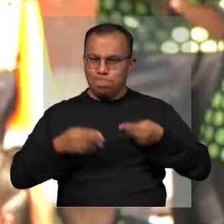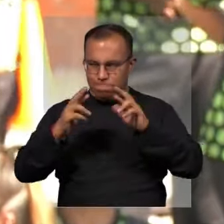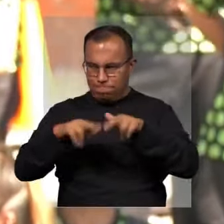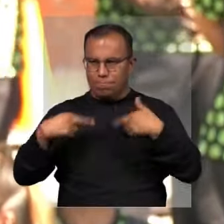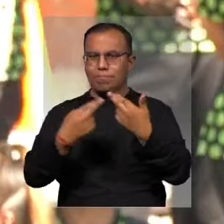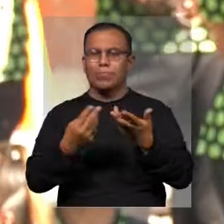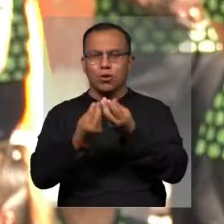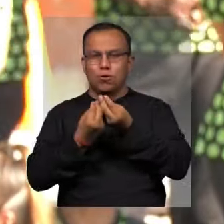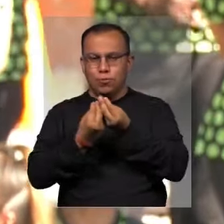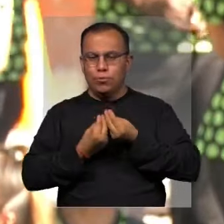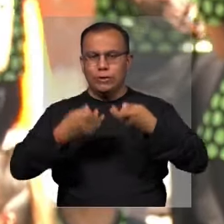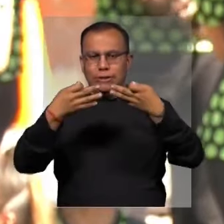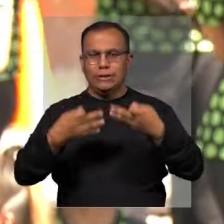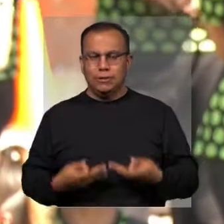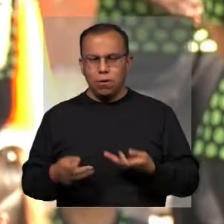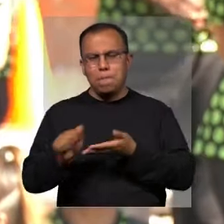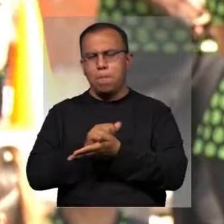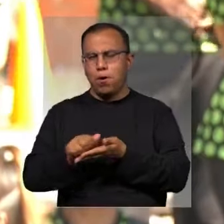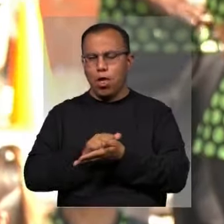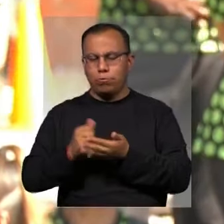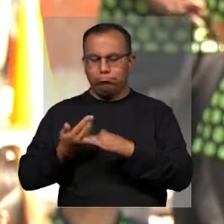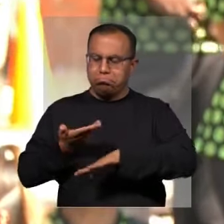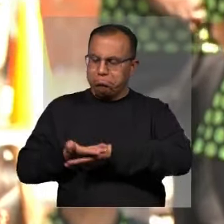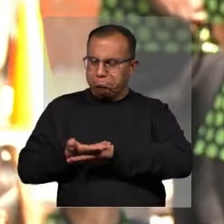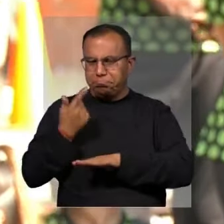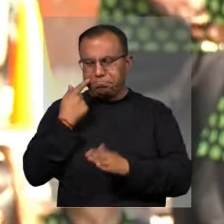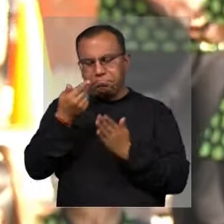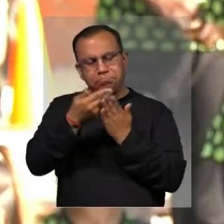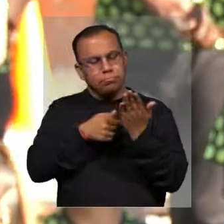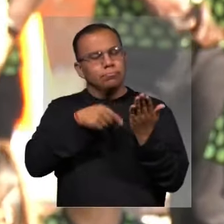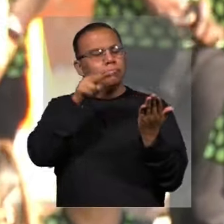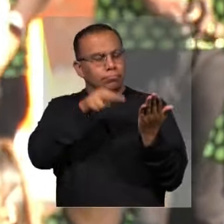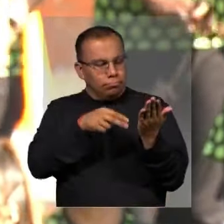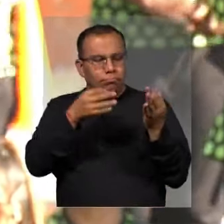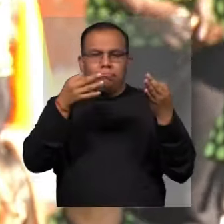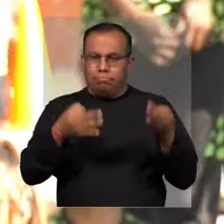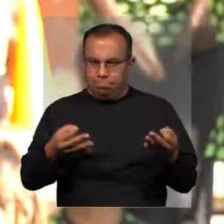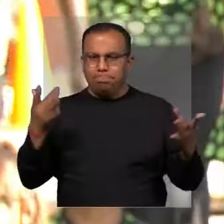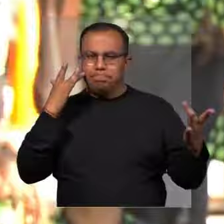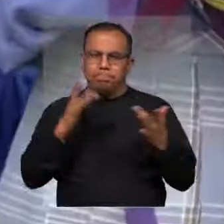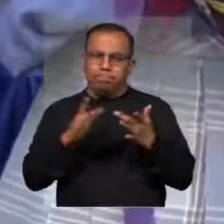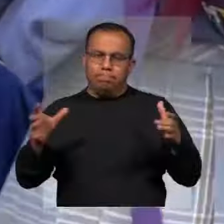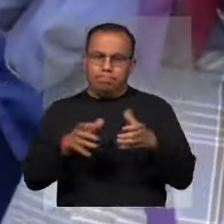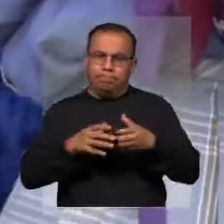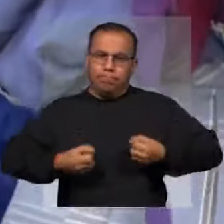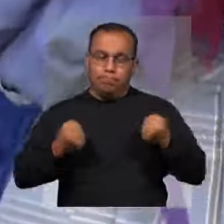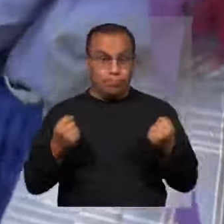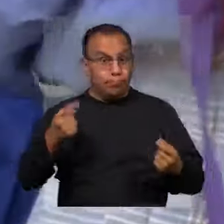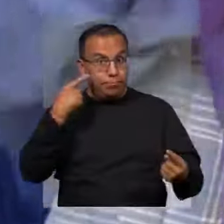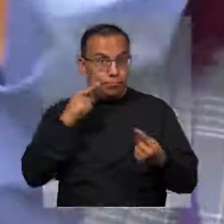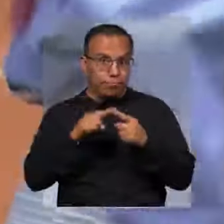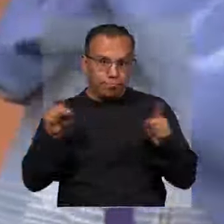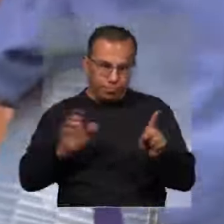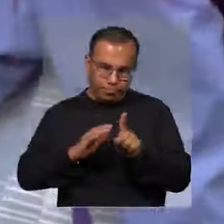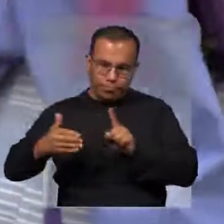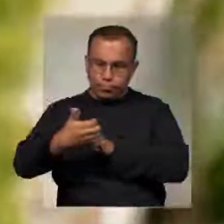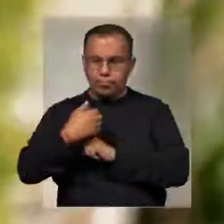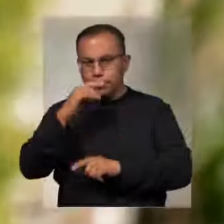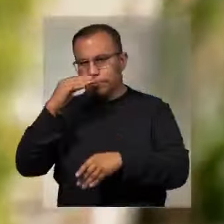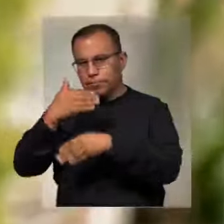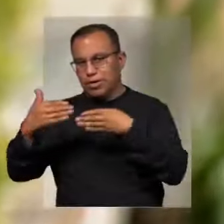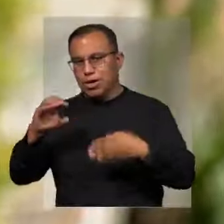Consejo de Seguridad un borrador de una propuesta para definir las restricciones en Bogotá. La idea es proteger a los niños,